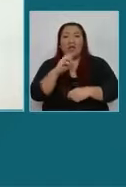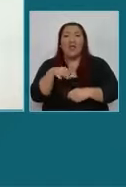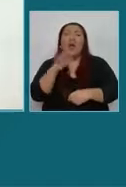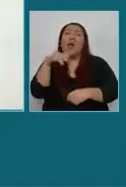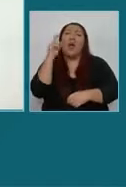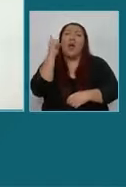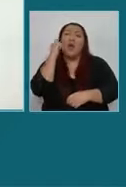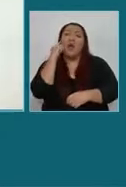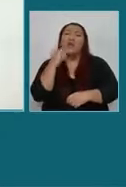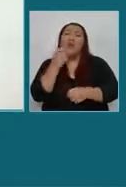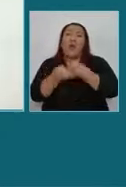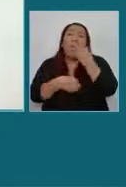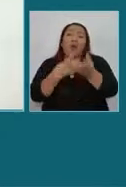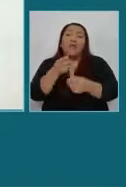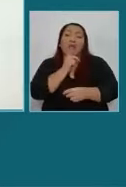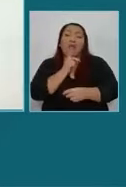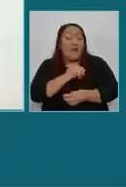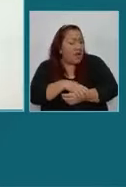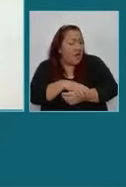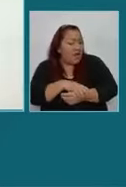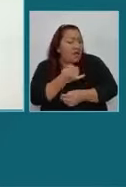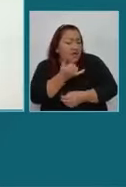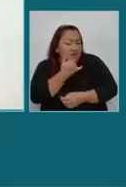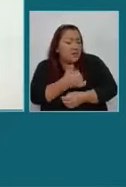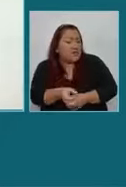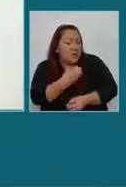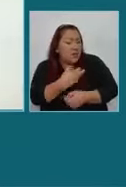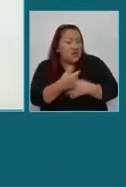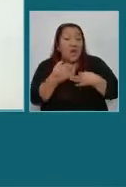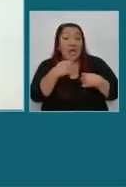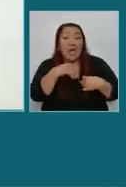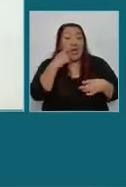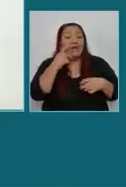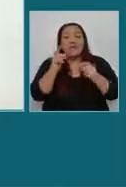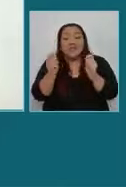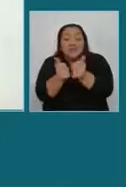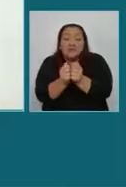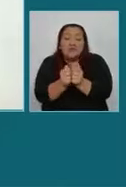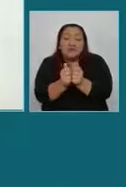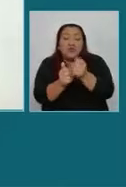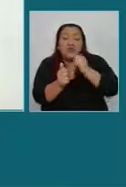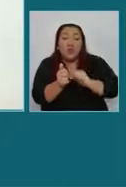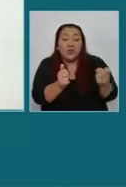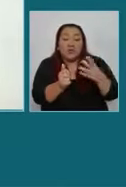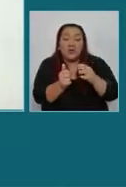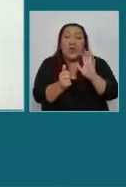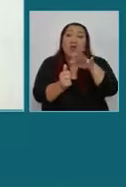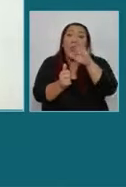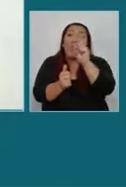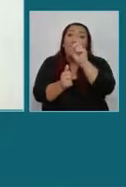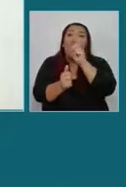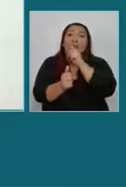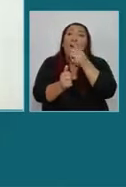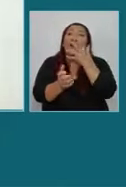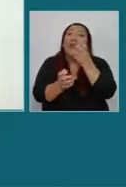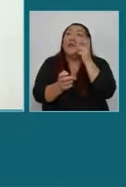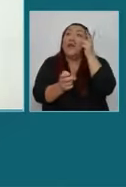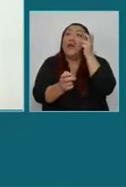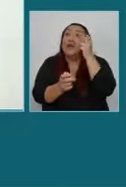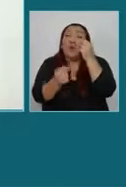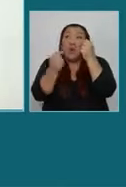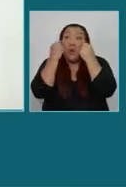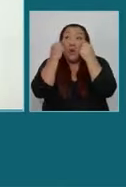escúchame papá, tengo algo que contarte. Él mientras tanto miraba su celular y su hija le decía, no, papá, quiero que me escuches